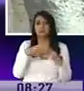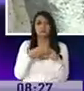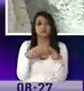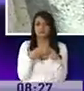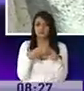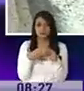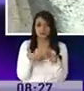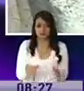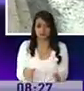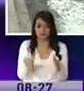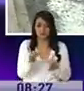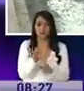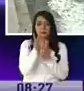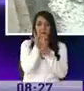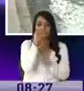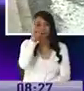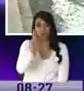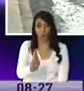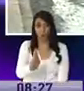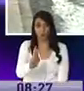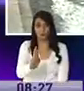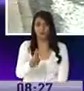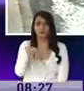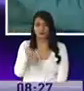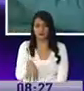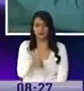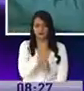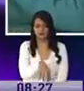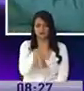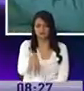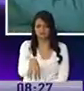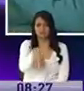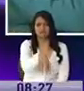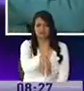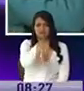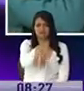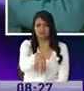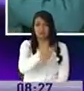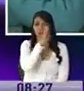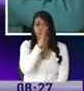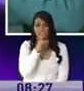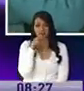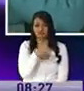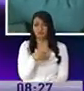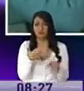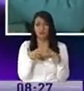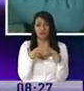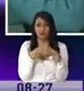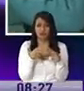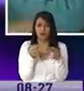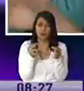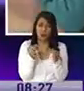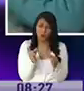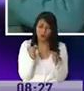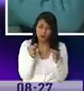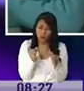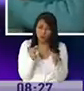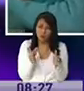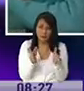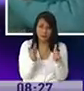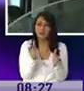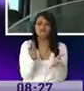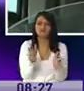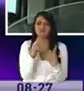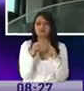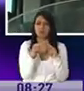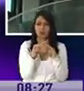principales en el sur llenas de baches llenas de congestión parece que nunca pasan o sea justo justo por esa vía no pasan